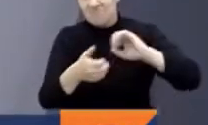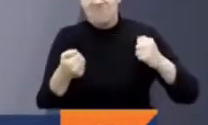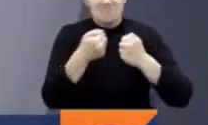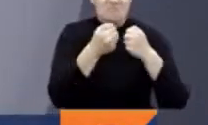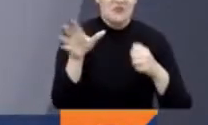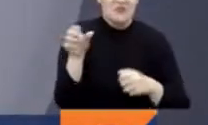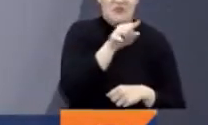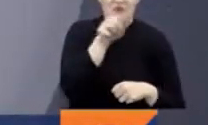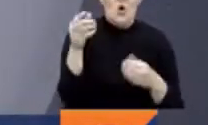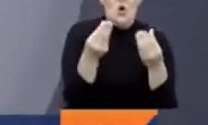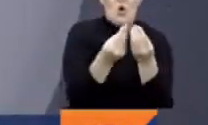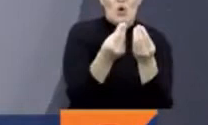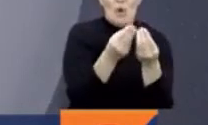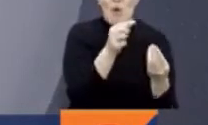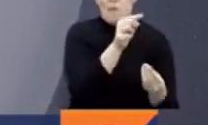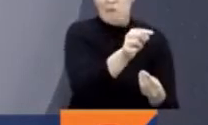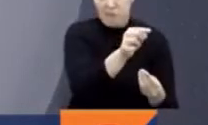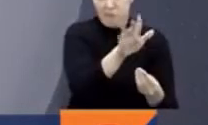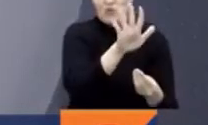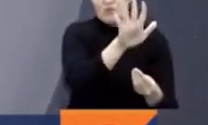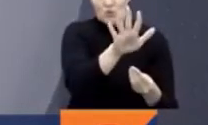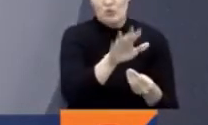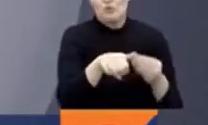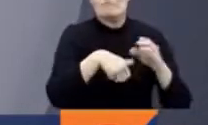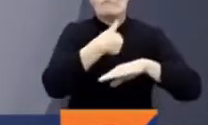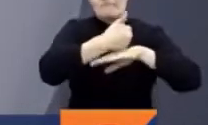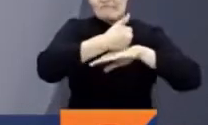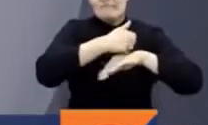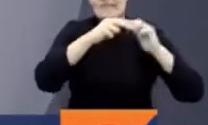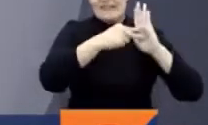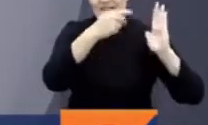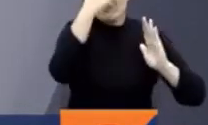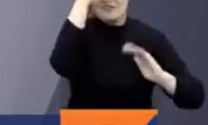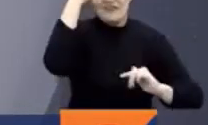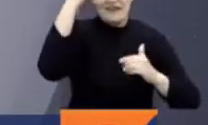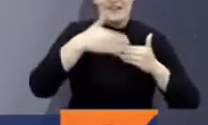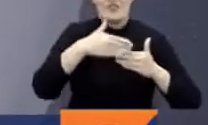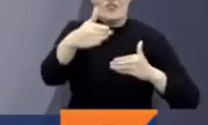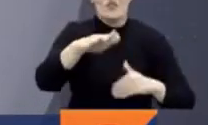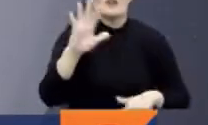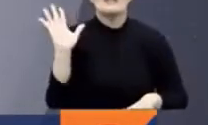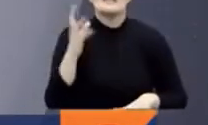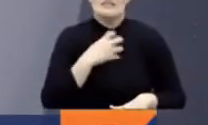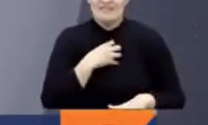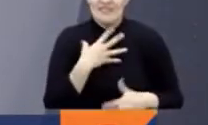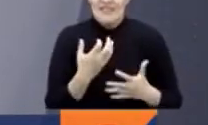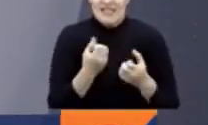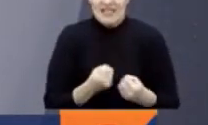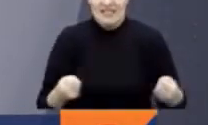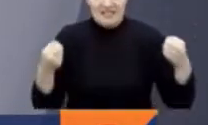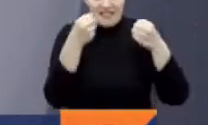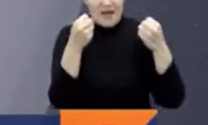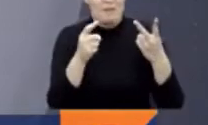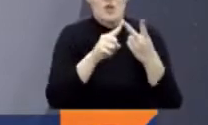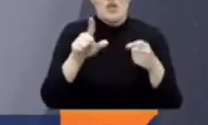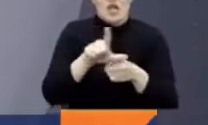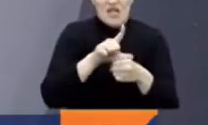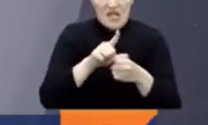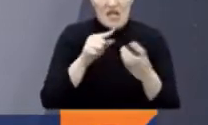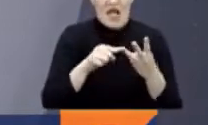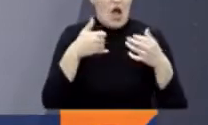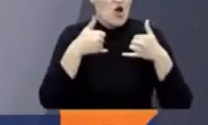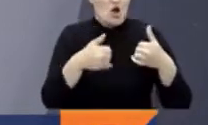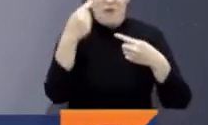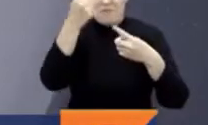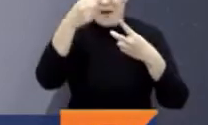justamente del equipo de Klopp, que tienen varios retos en este semestre: Champions, las Copas, la Liga. Y obviamente ese tridente